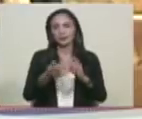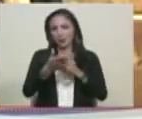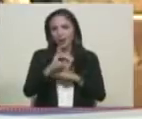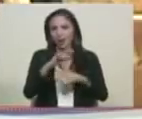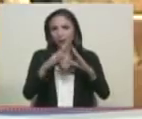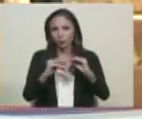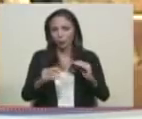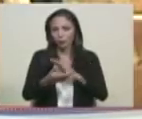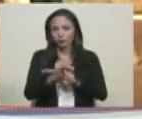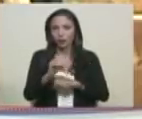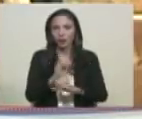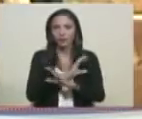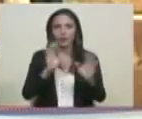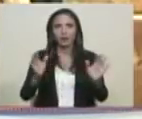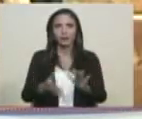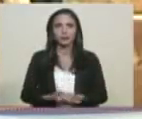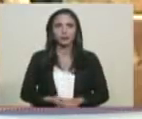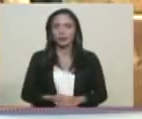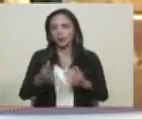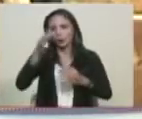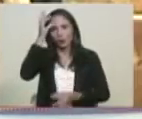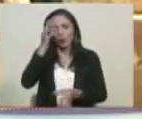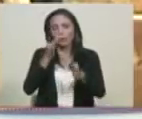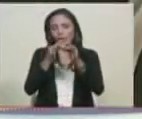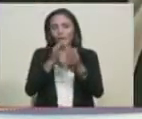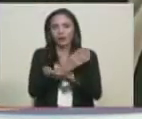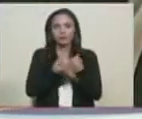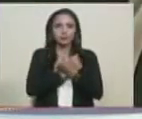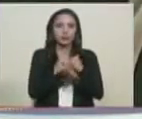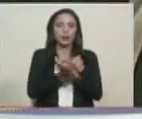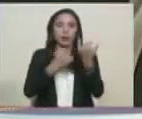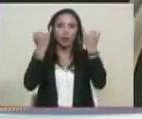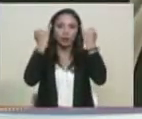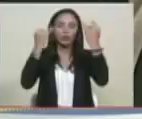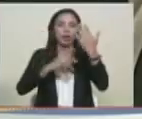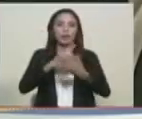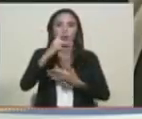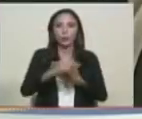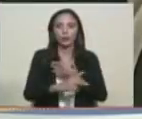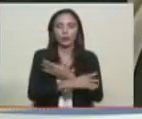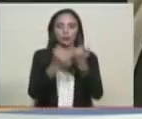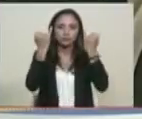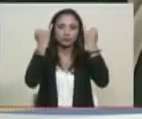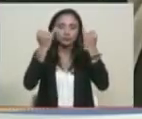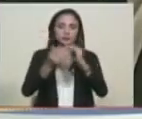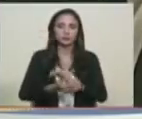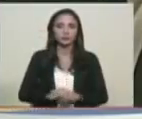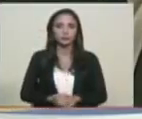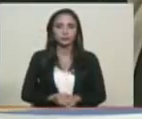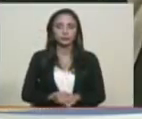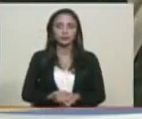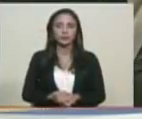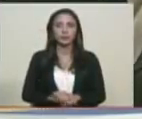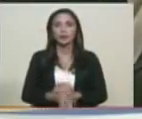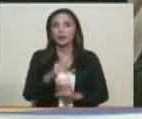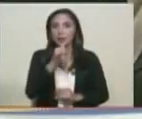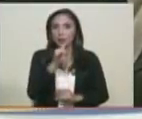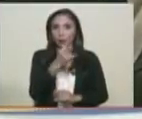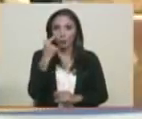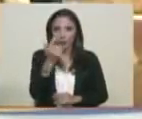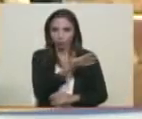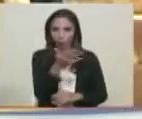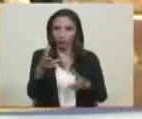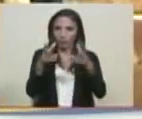Tengo mucha fe en este programa. Igualmente quiero anunciar, compatriotas que me